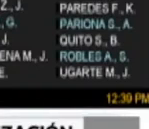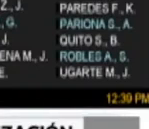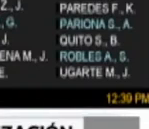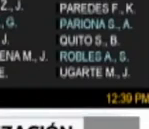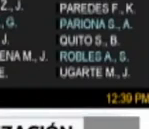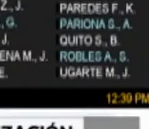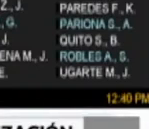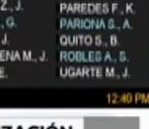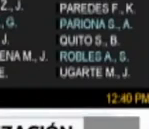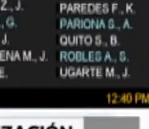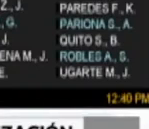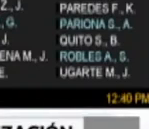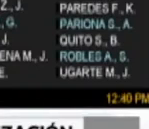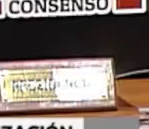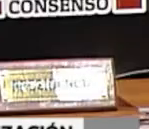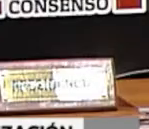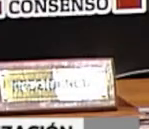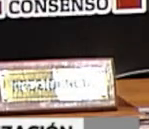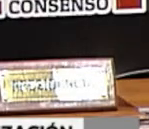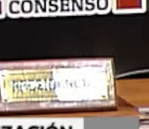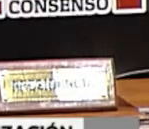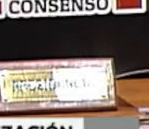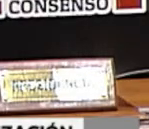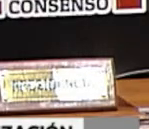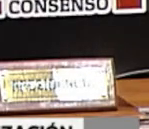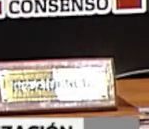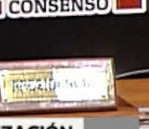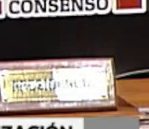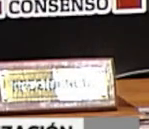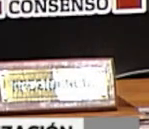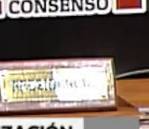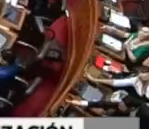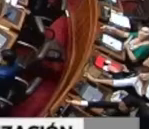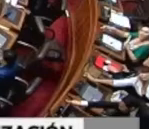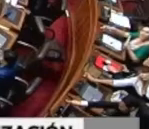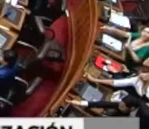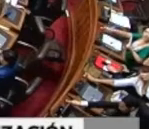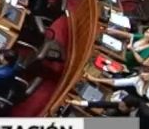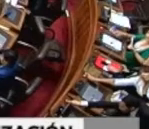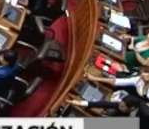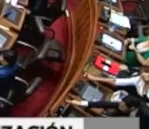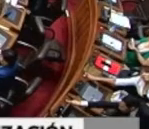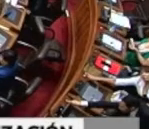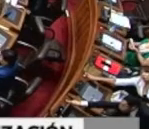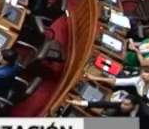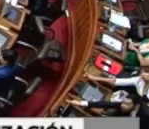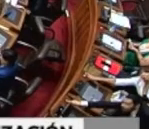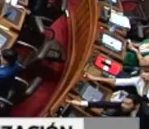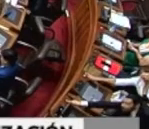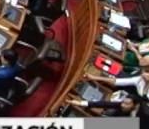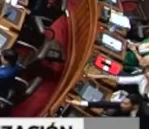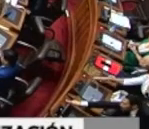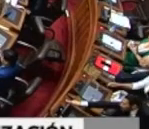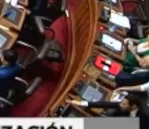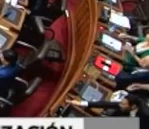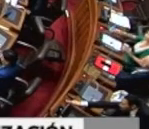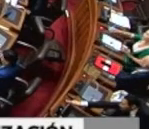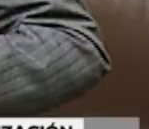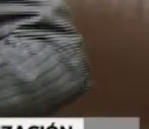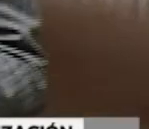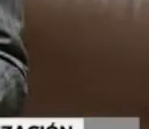proyecto vuelva a la comisión de presupuesto, ¿dijo usted? Sí, presidente, dado de que